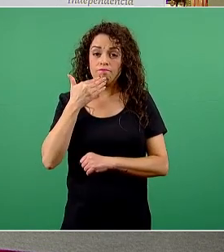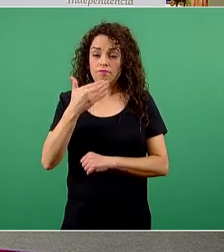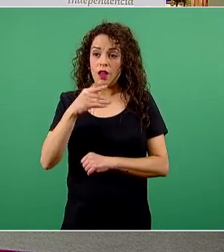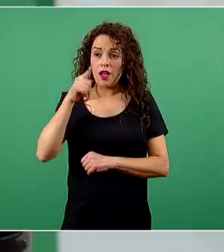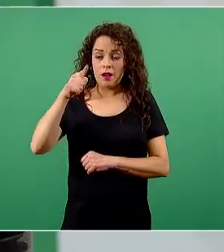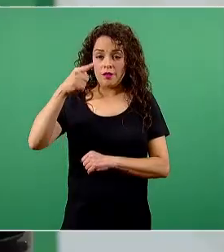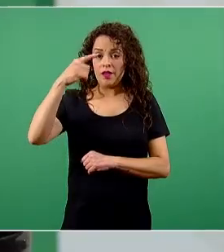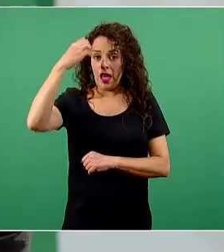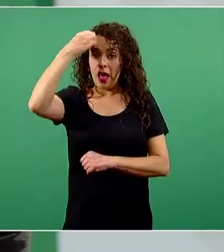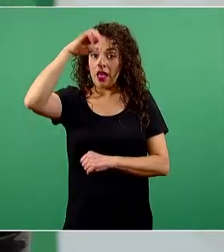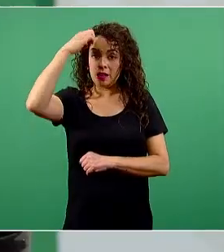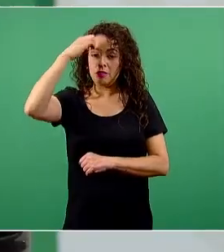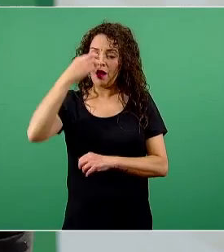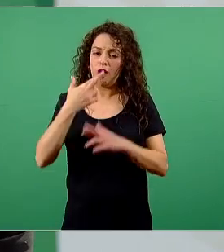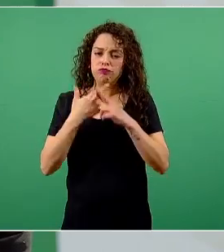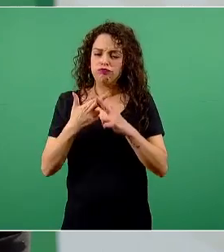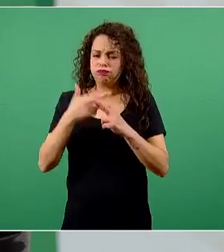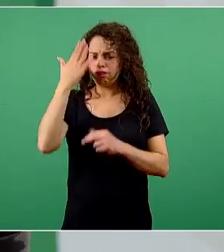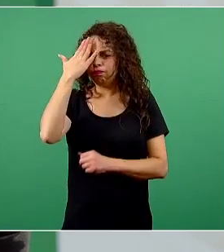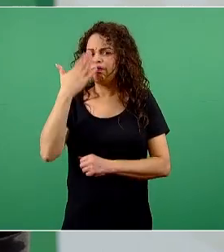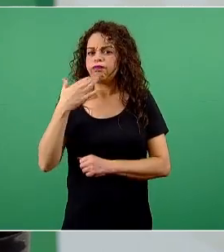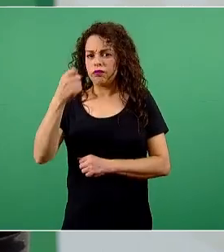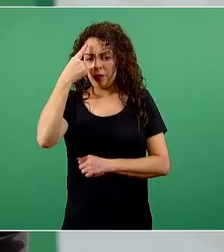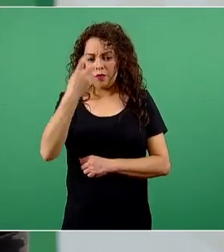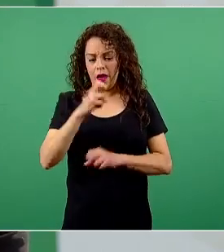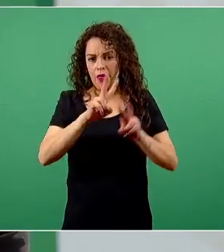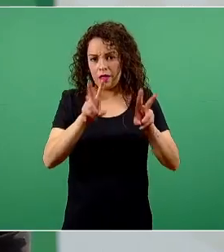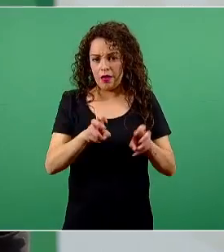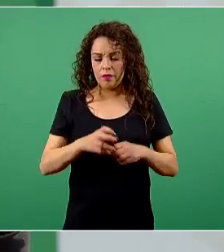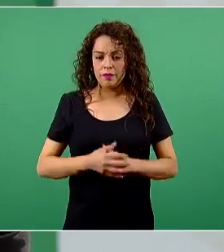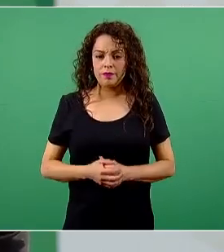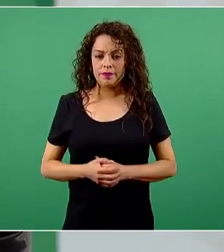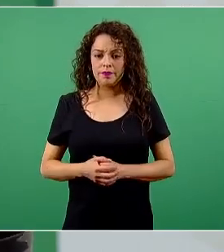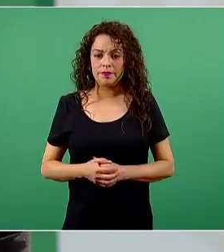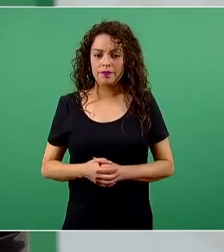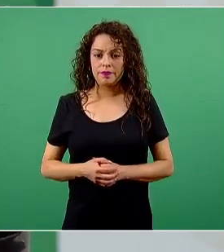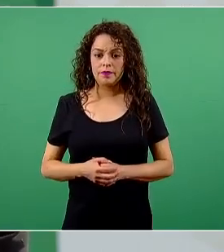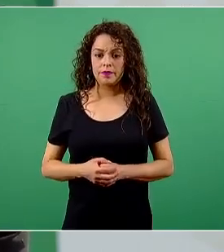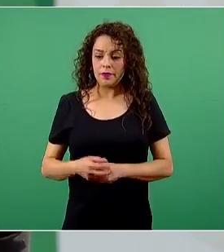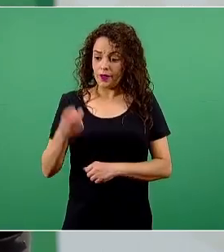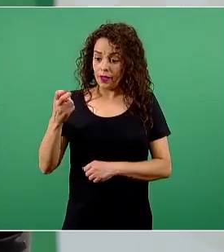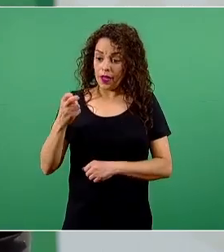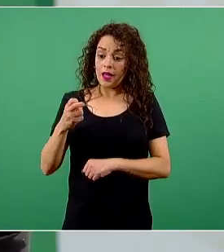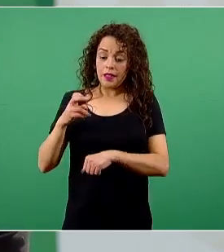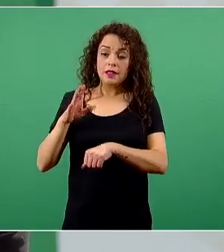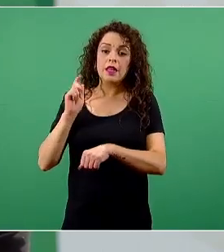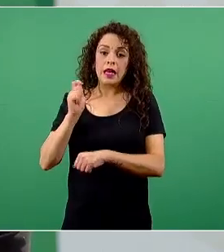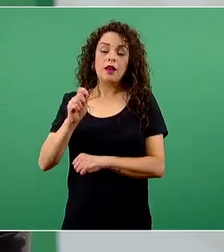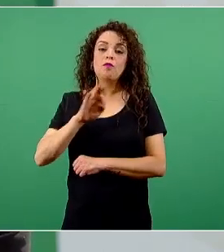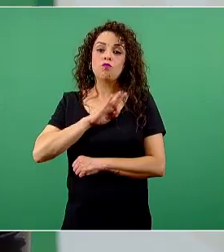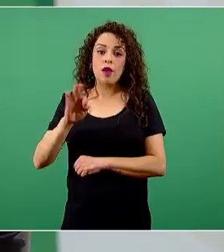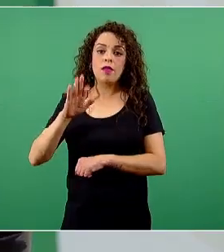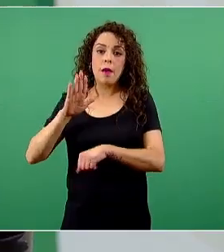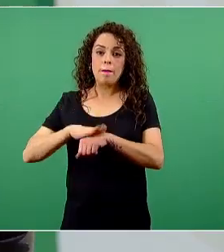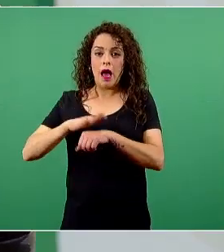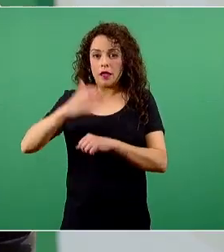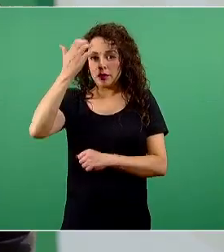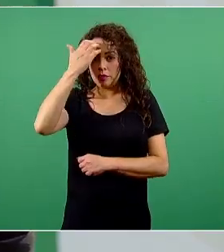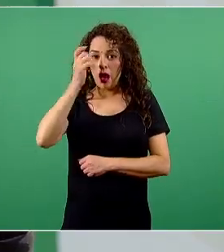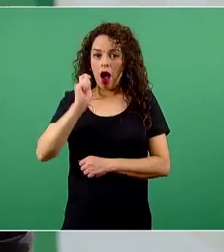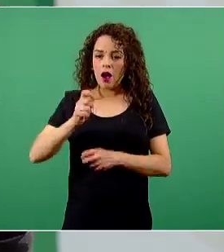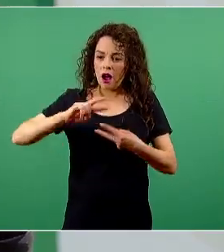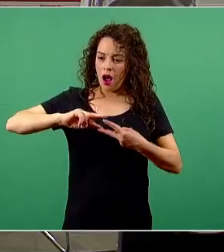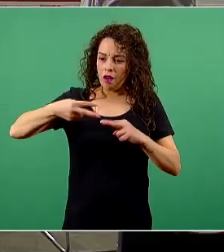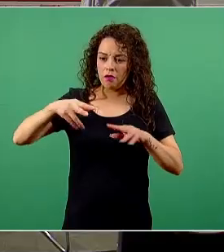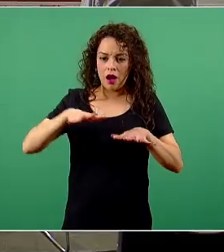capacidades. Comento todo esto porque gracias al incremento de esta capacidad de secuenciación genética es que se